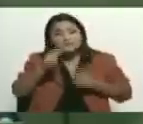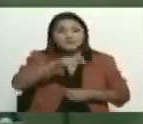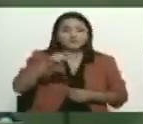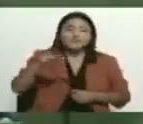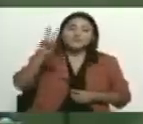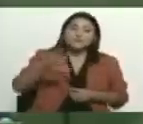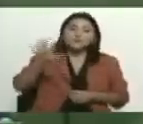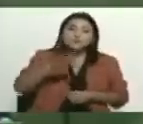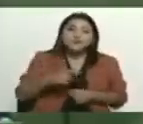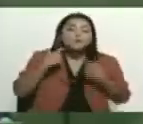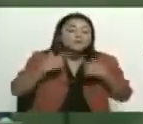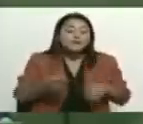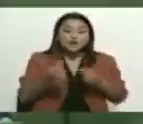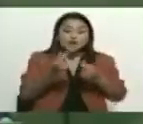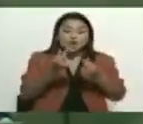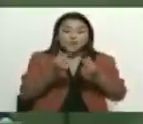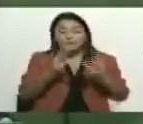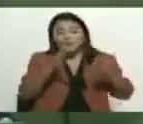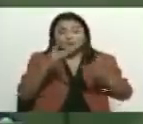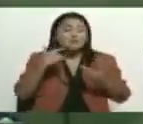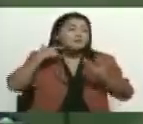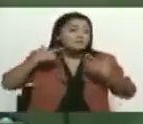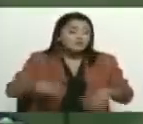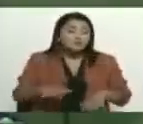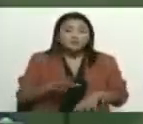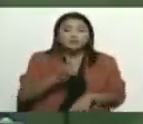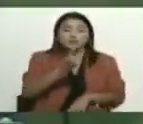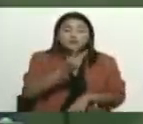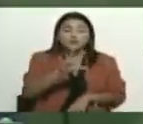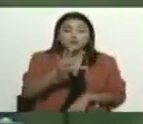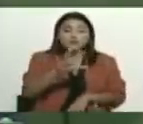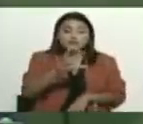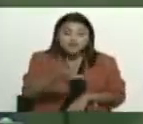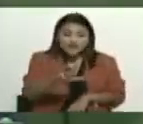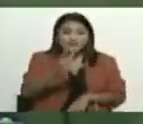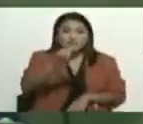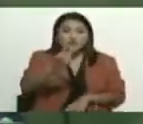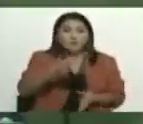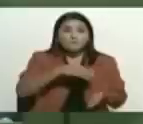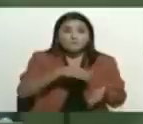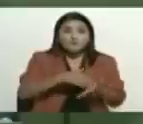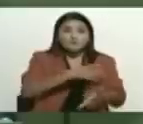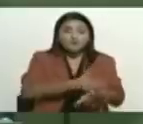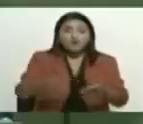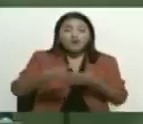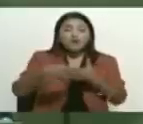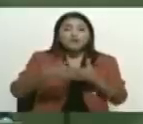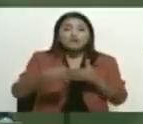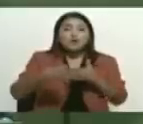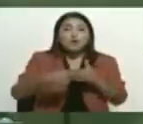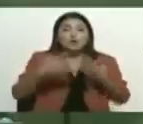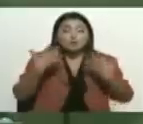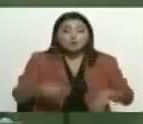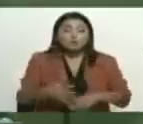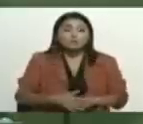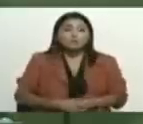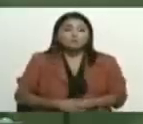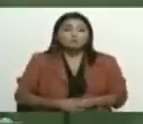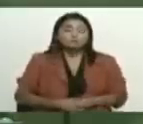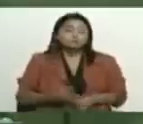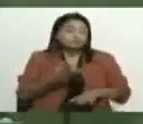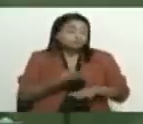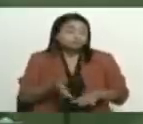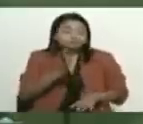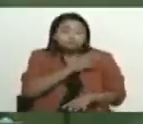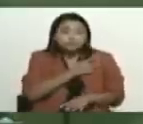con pérdidas económicas que ascienden a más de 232 mil millones de dólares, la estrepitosa caída de nuestro Producto Interno